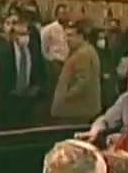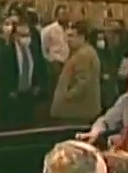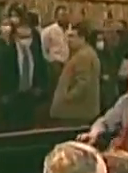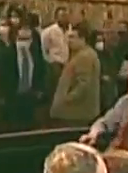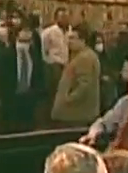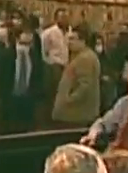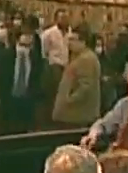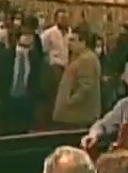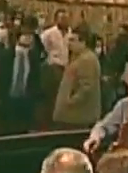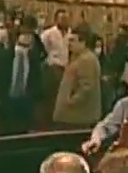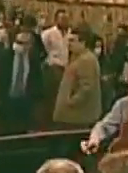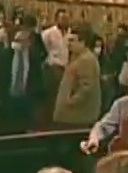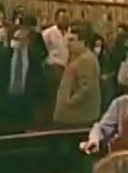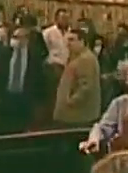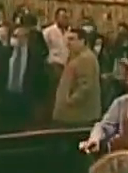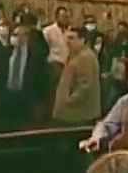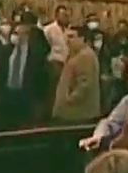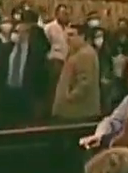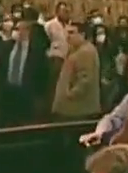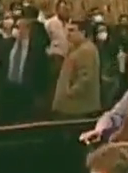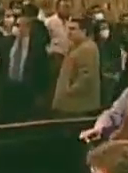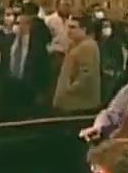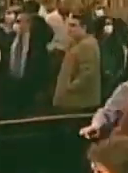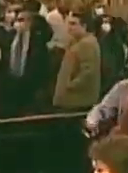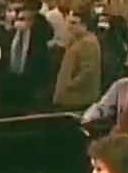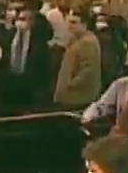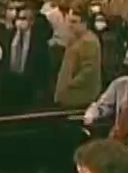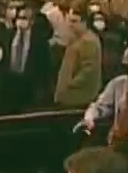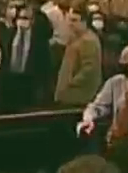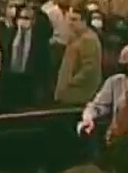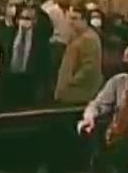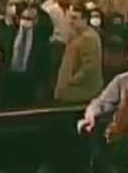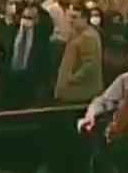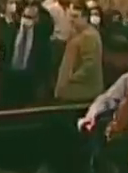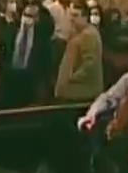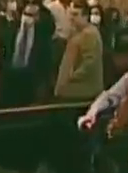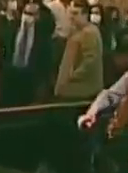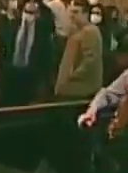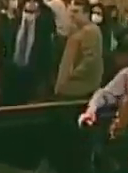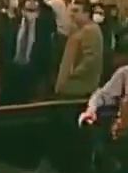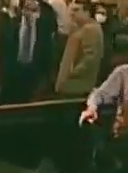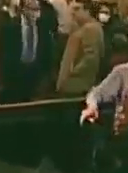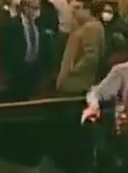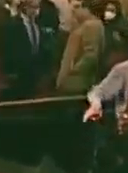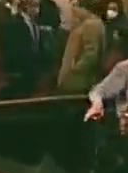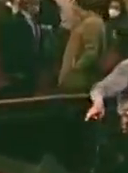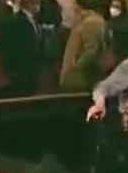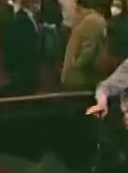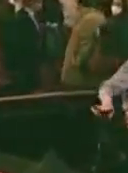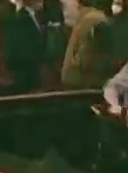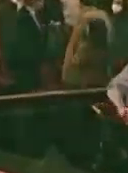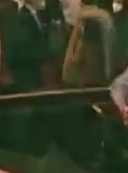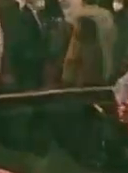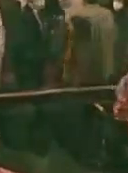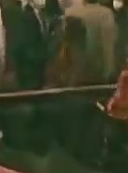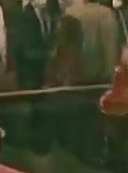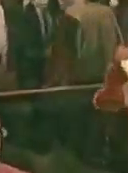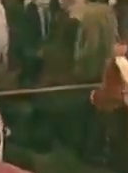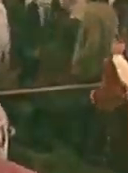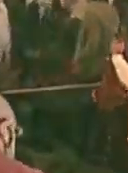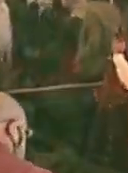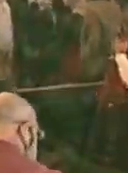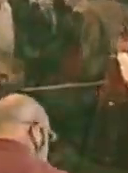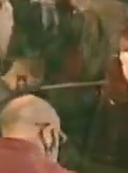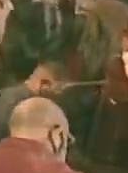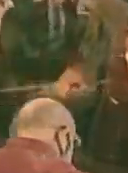resurgirá más temprano que tarde con la fuerza de los libertadores de UNASUR. Con estas imágenes, desde el